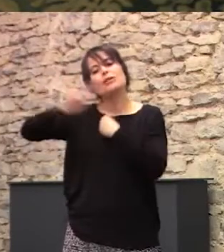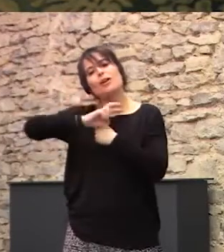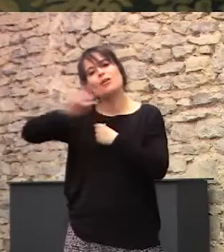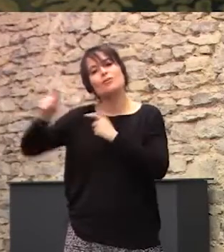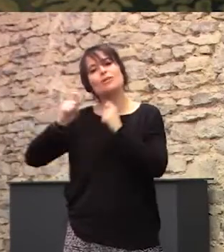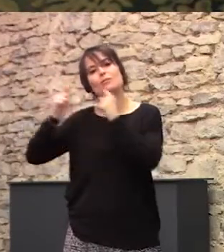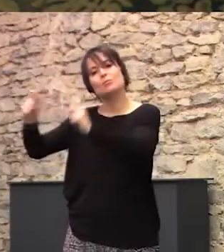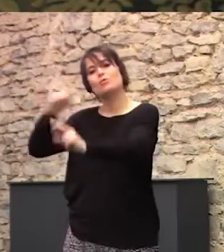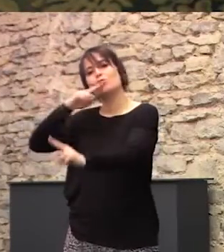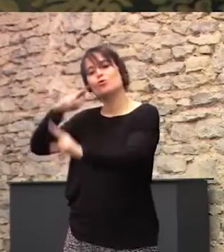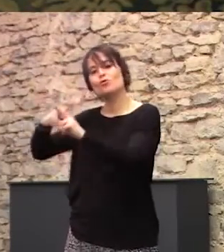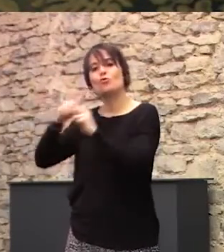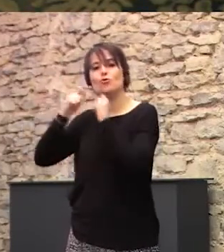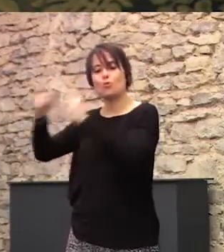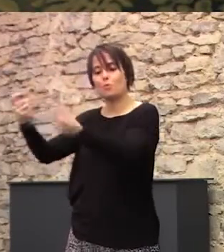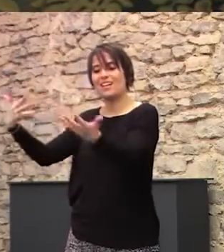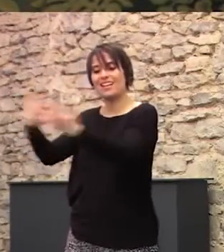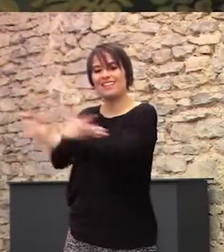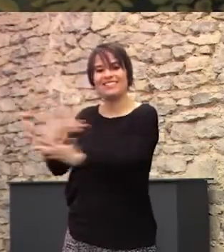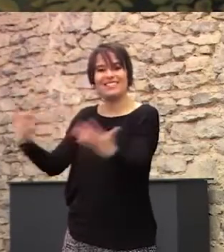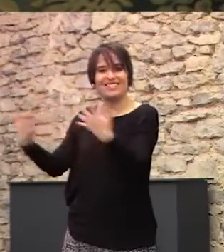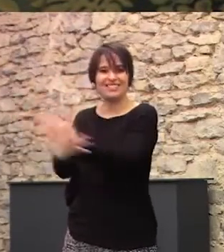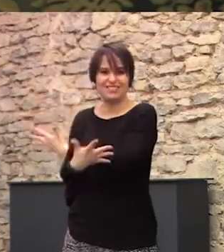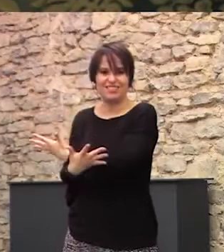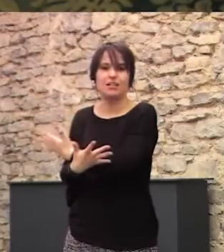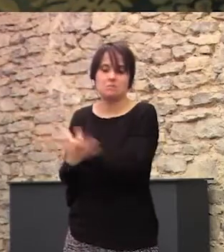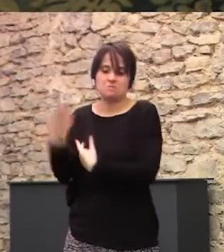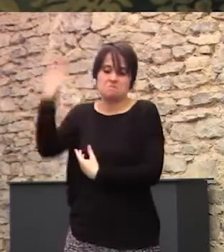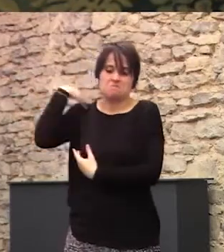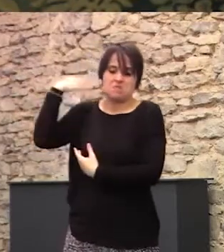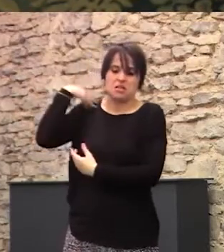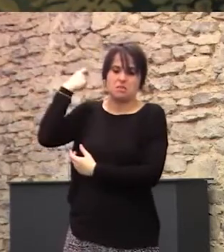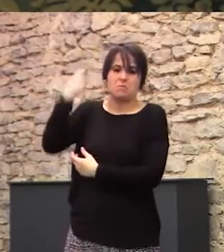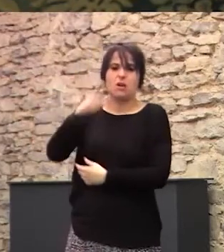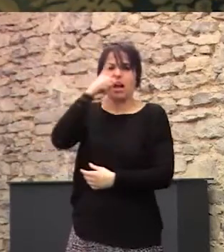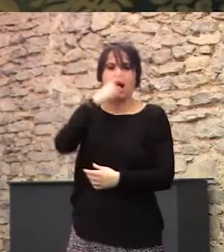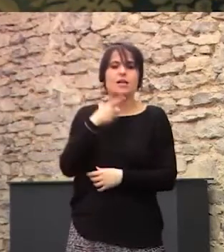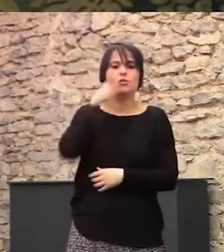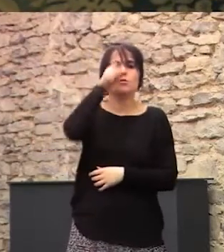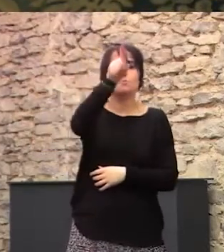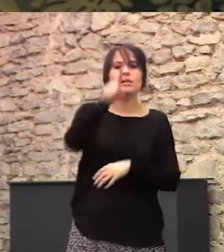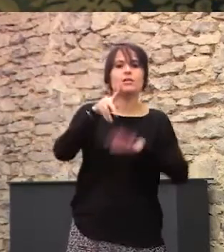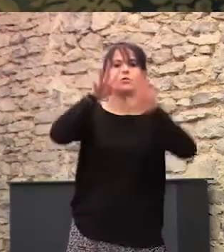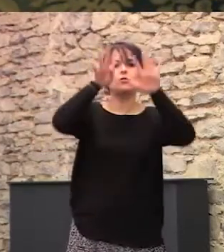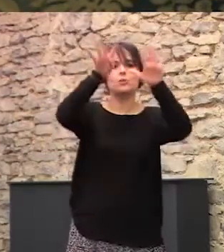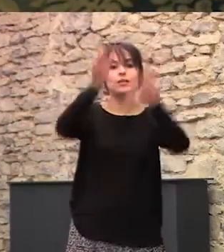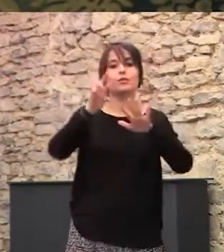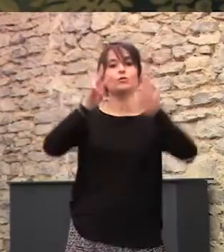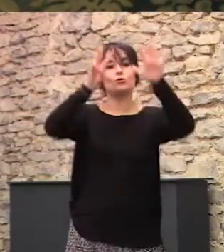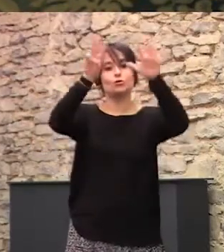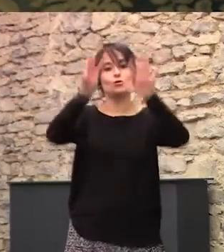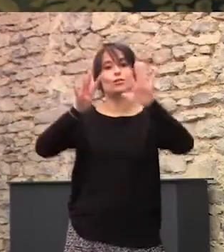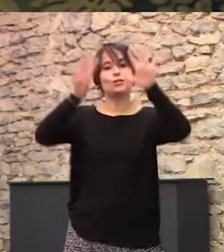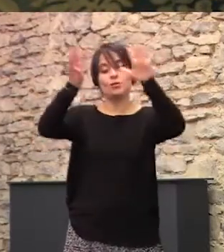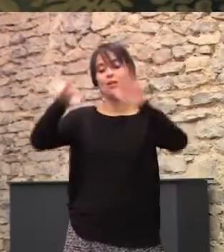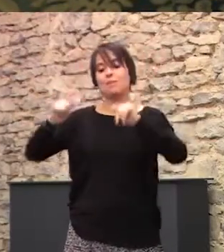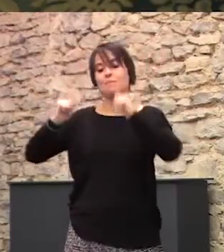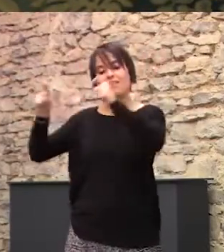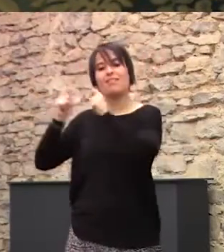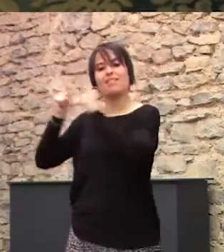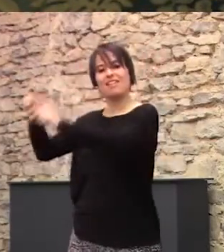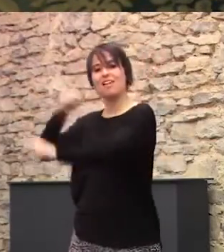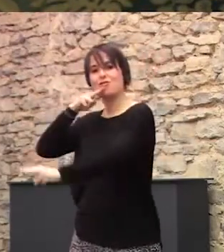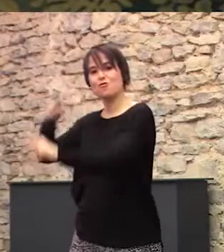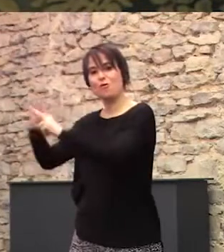de interseccionalidad, bueno, bastante reciente, en 1989, que fue cuando se puso el nombre, ¿no? Pero